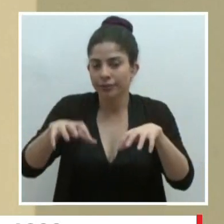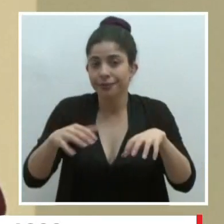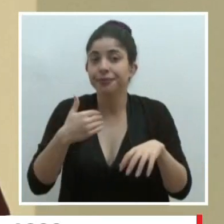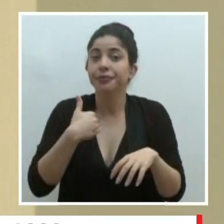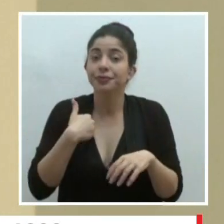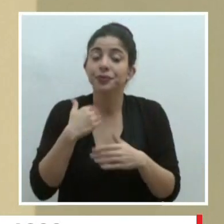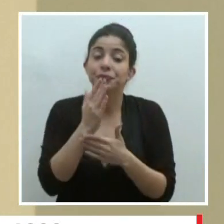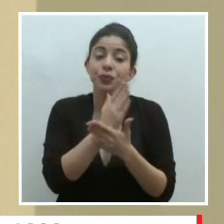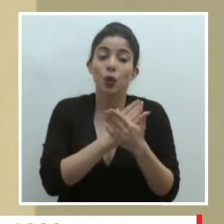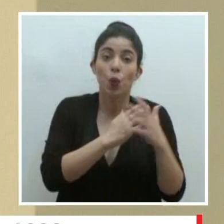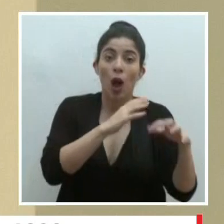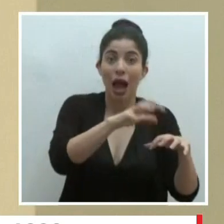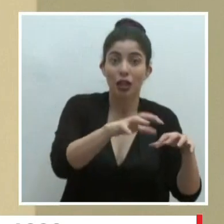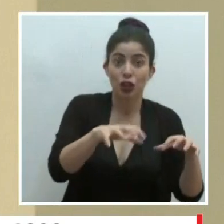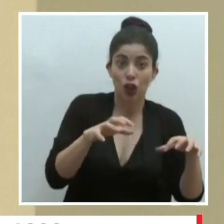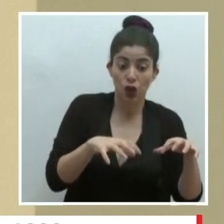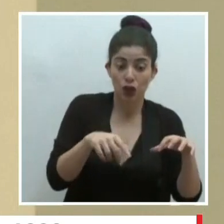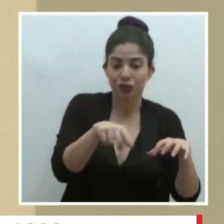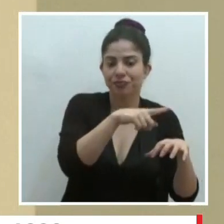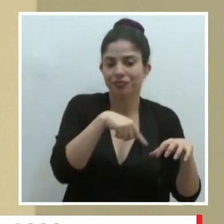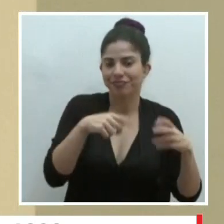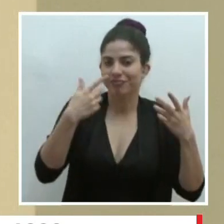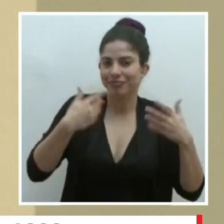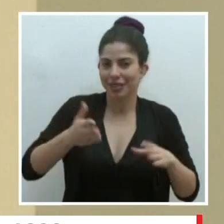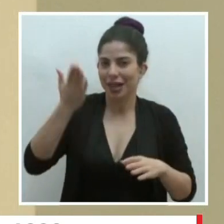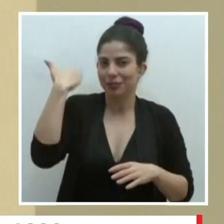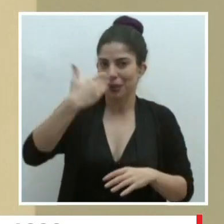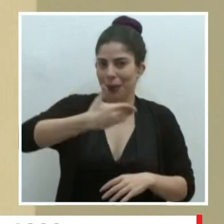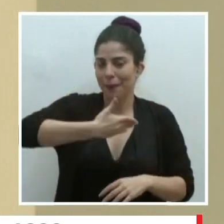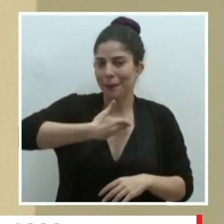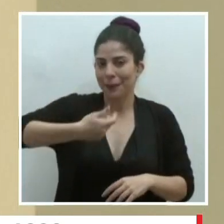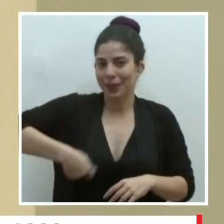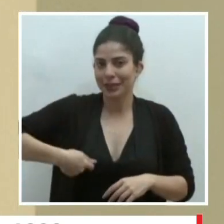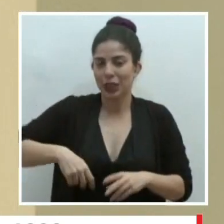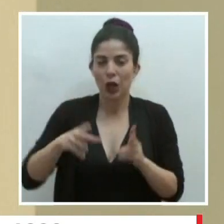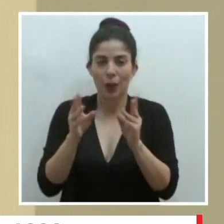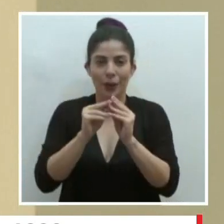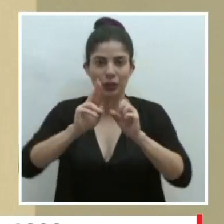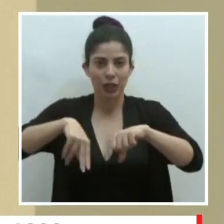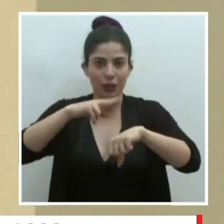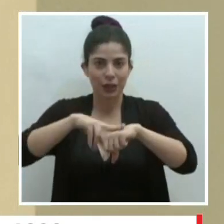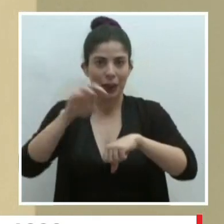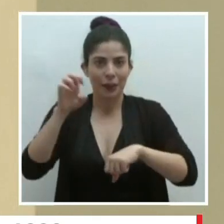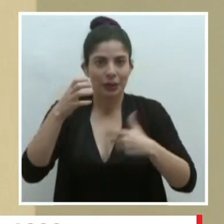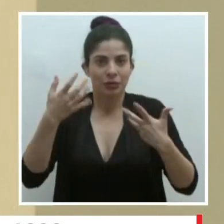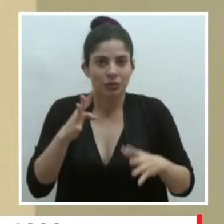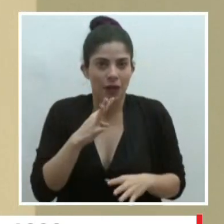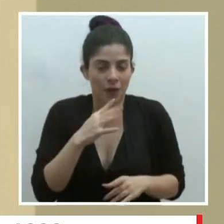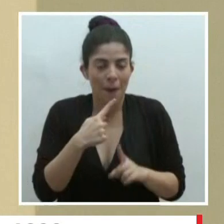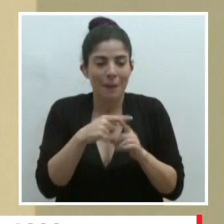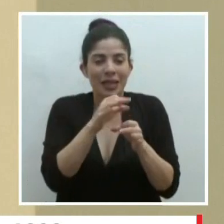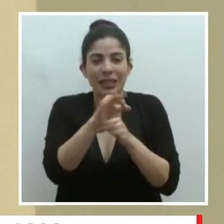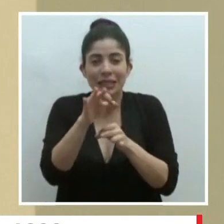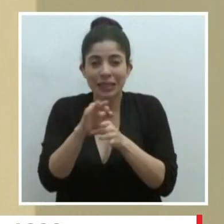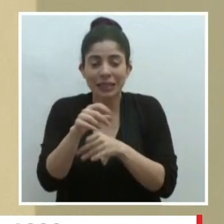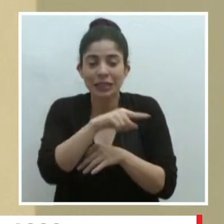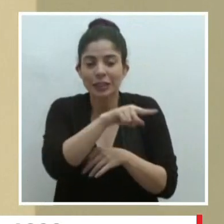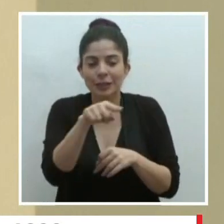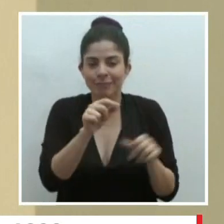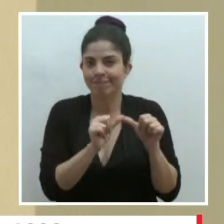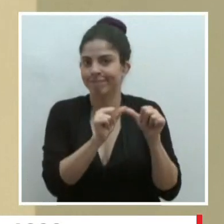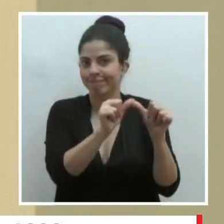conjunto de cantones a los cuales ya se ha referido el presidente de la Comisión Nacional de Emergencia y de distritos que se